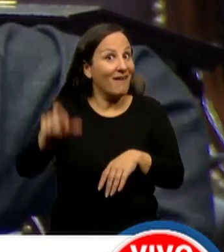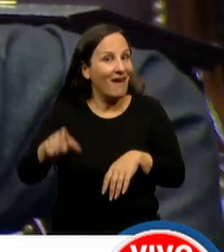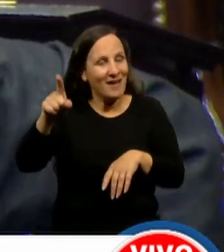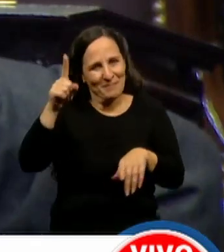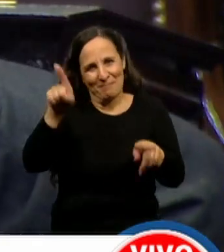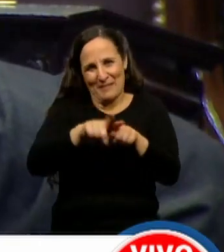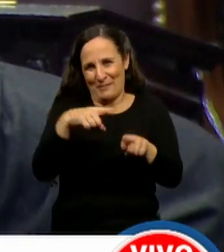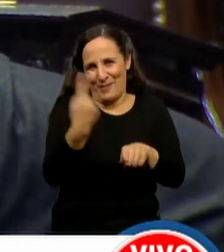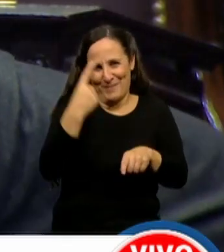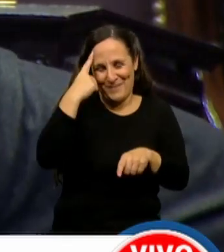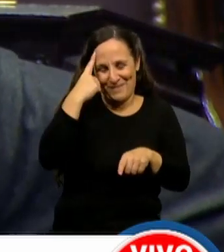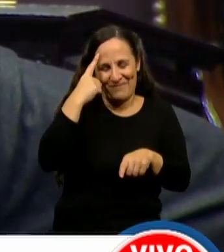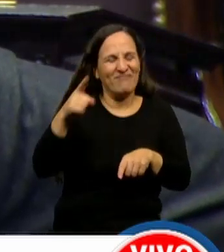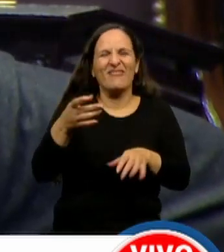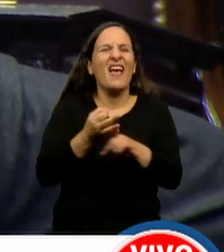herramienta para